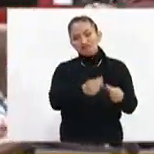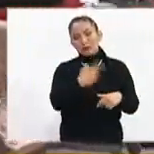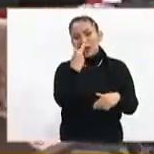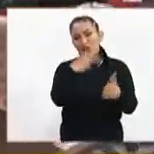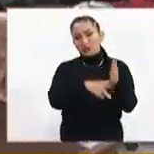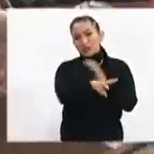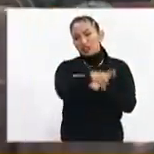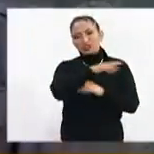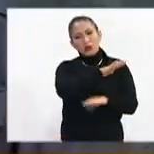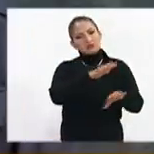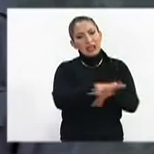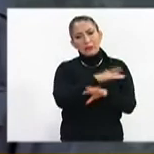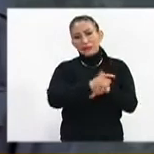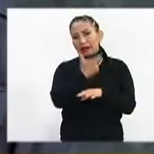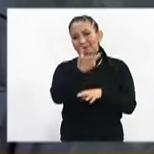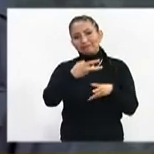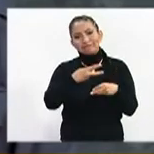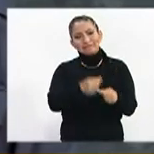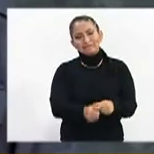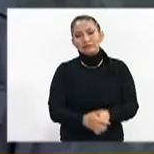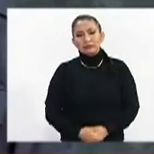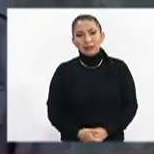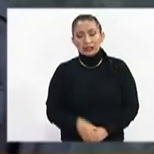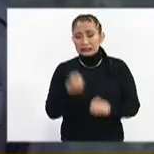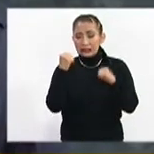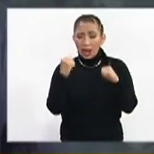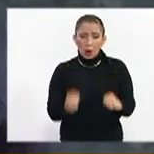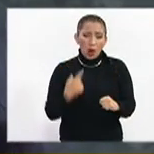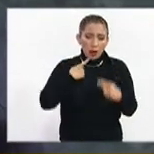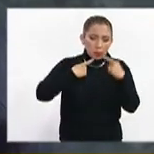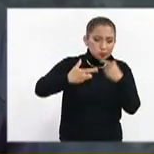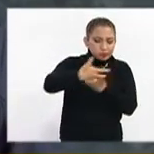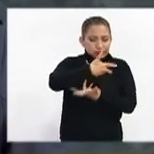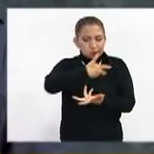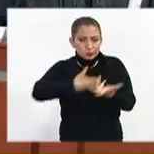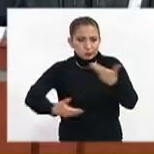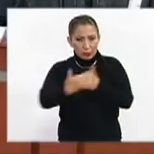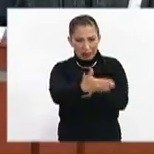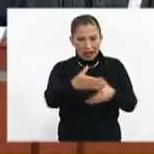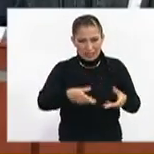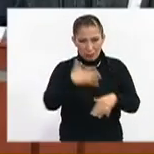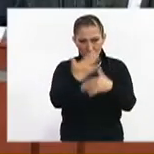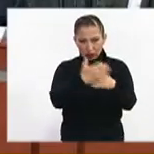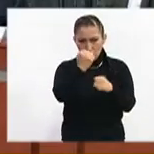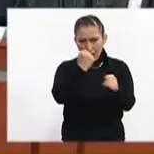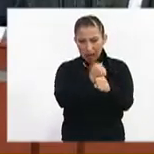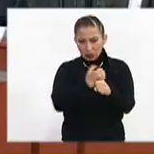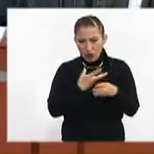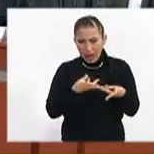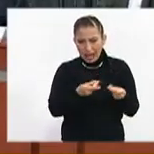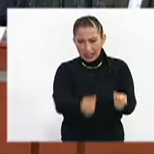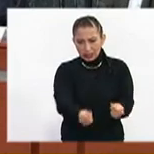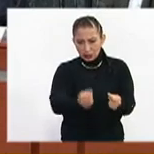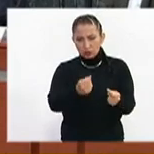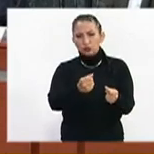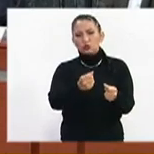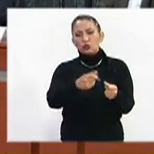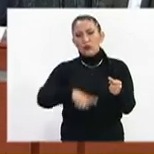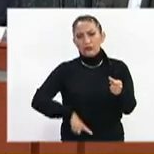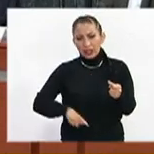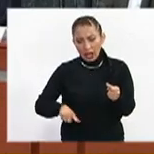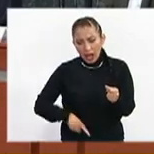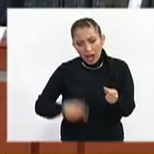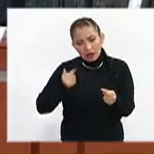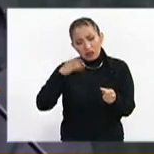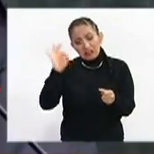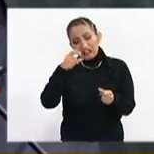para 2018. Seguramente en el debate que se haga al paquete presupuestal para el próximo año se